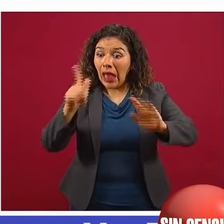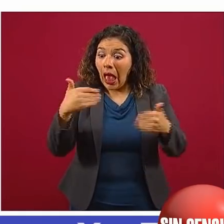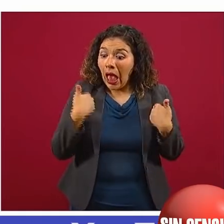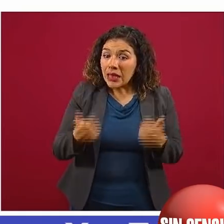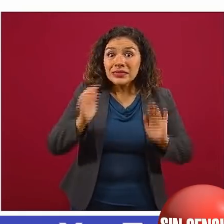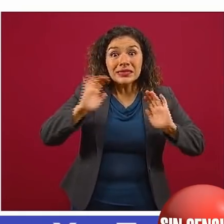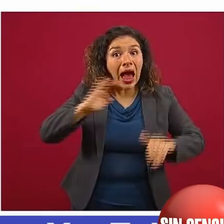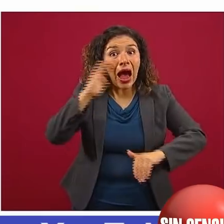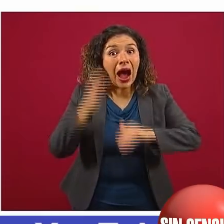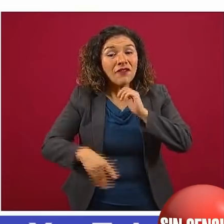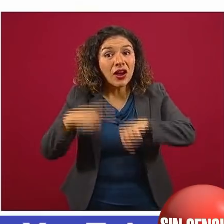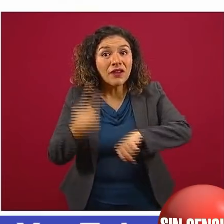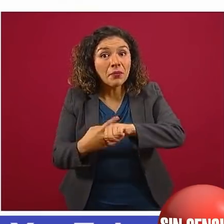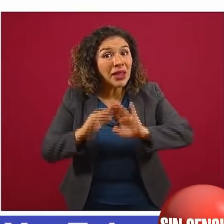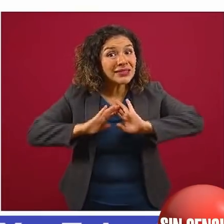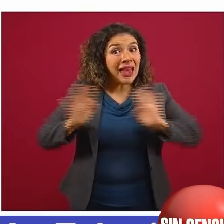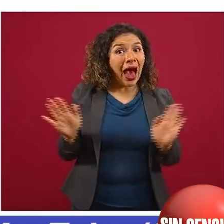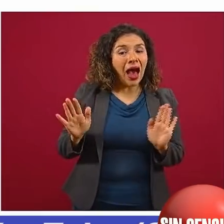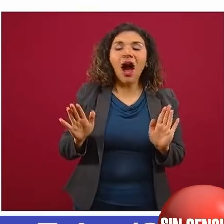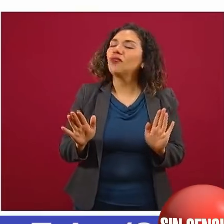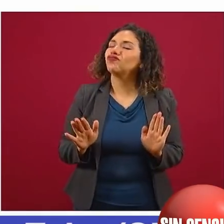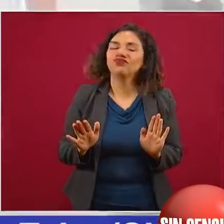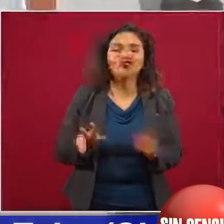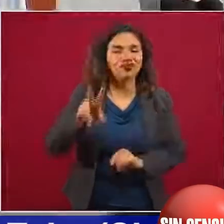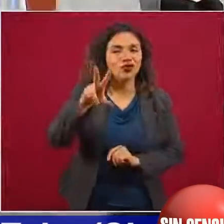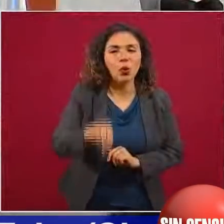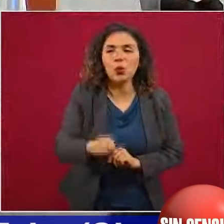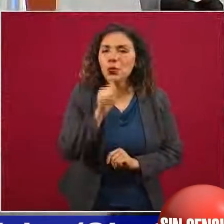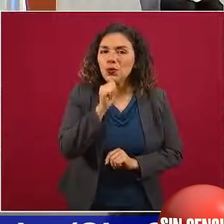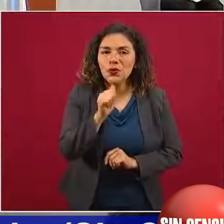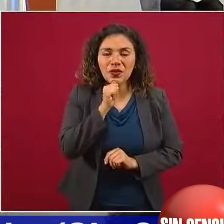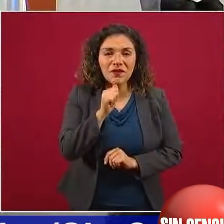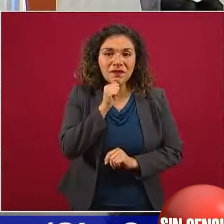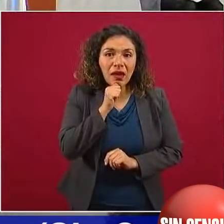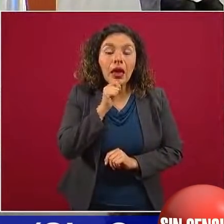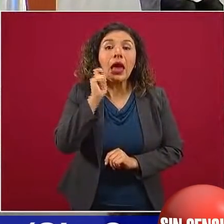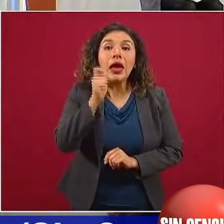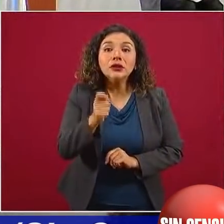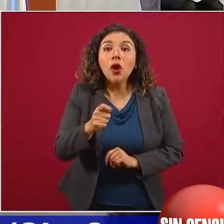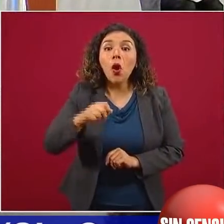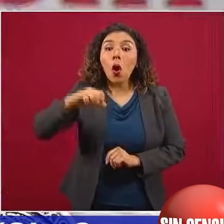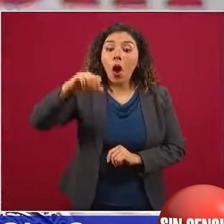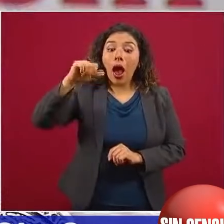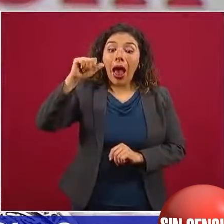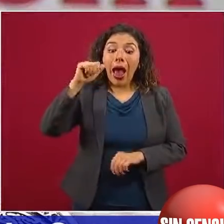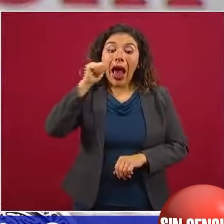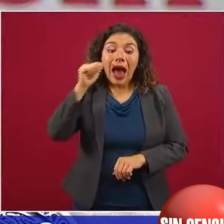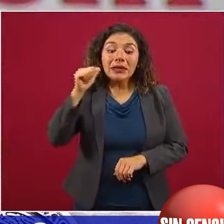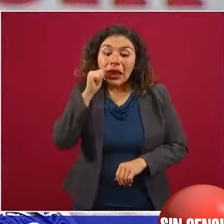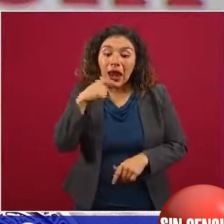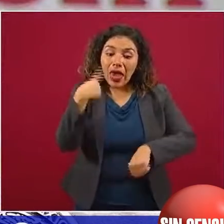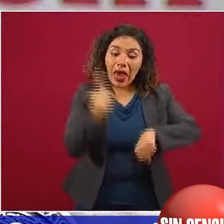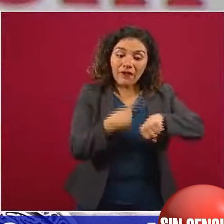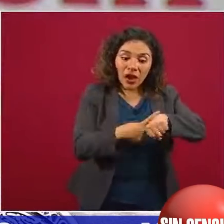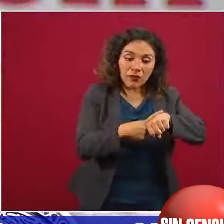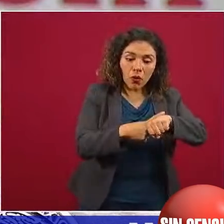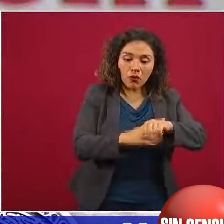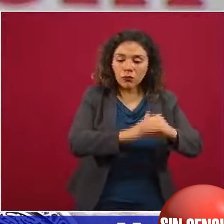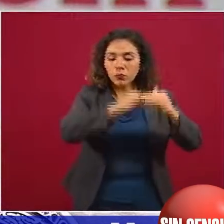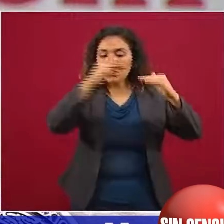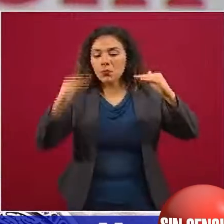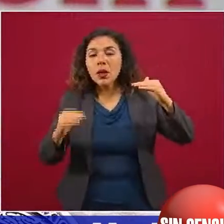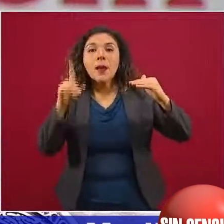No. Lo que quiere decir es que ya no hay más casos hoy que ayer. Y a partir de ese